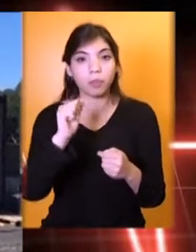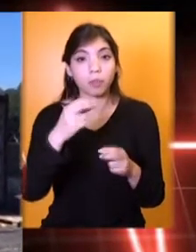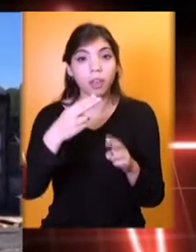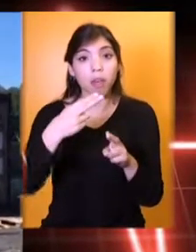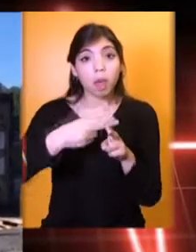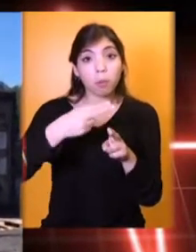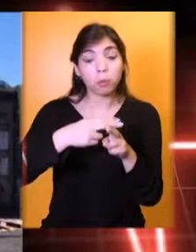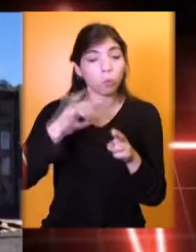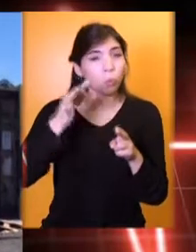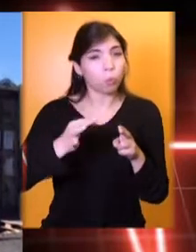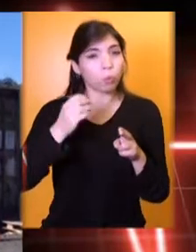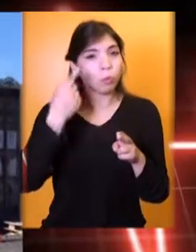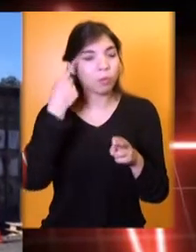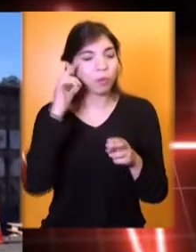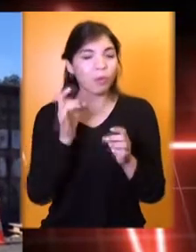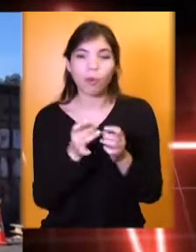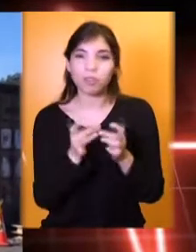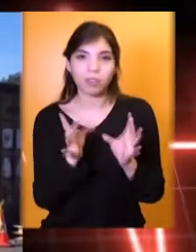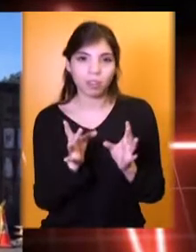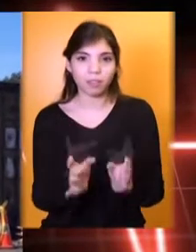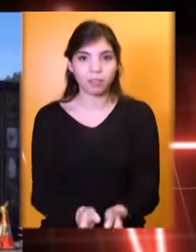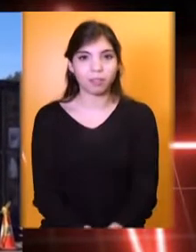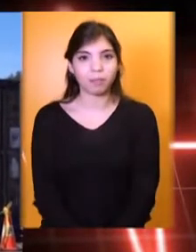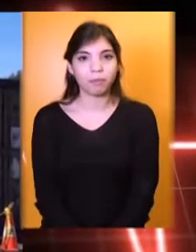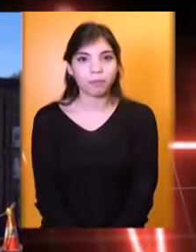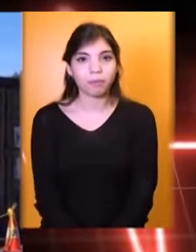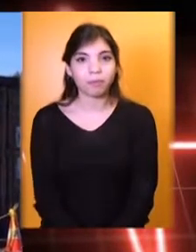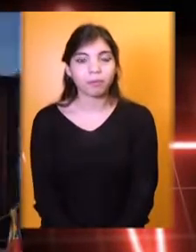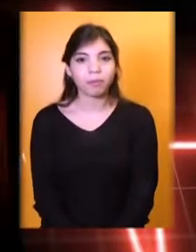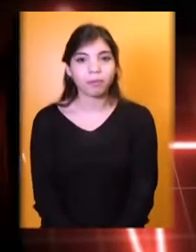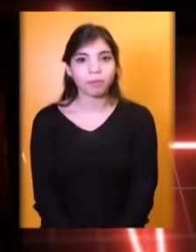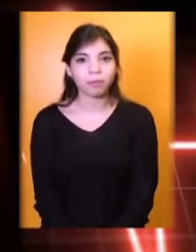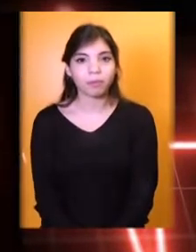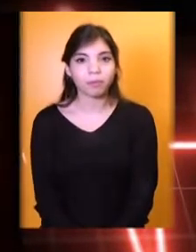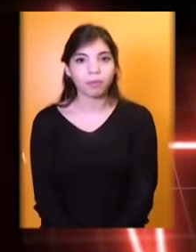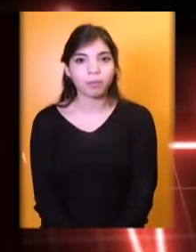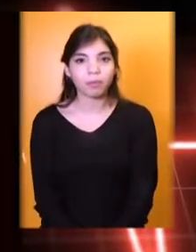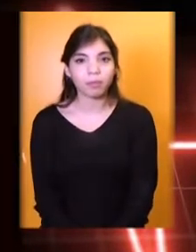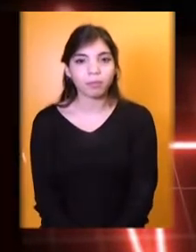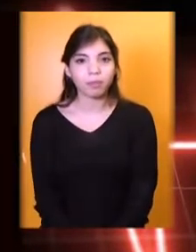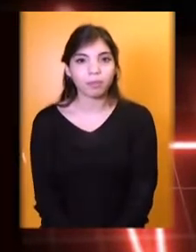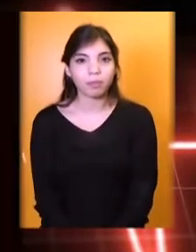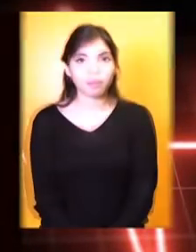los apellidos sería solo una coincidencia.